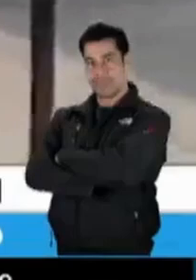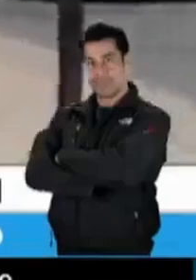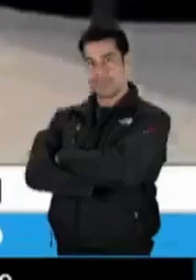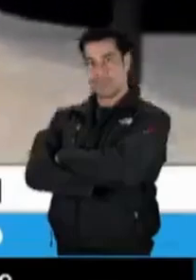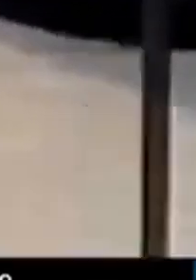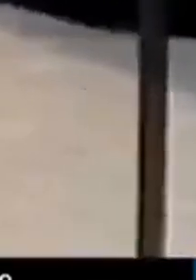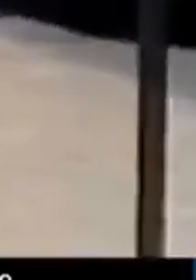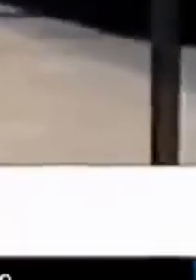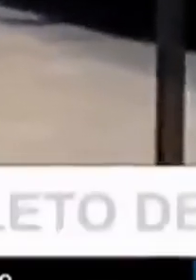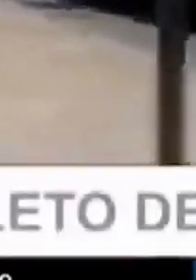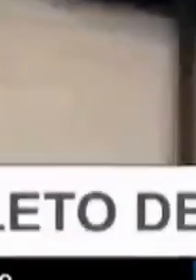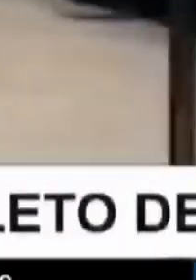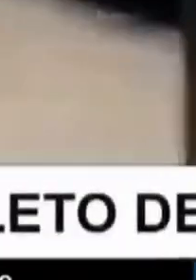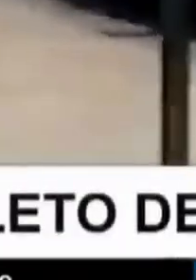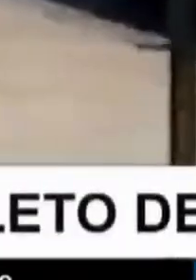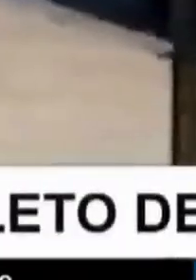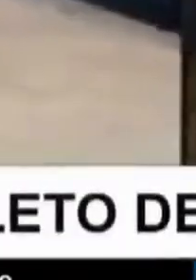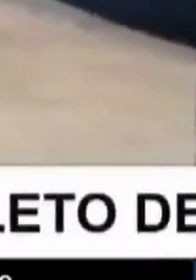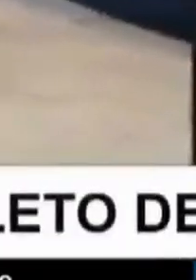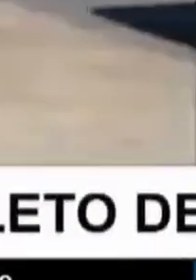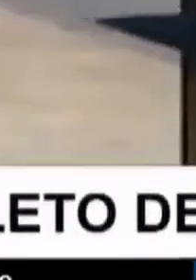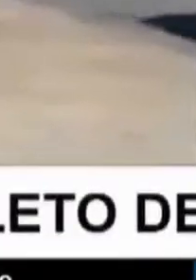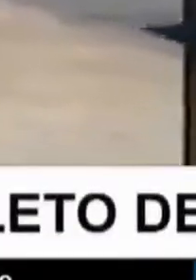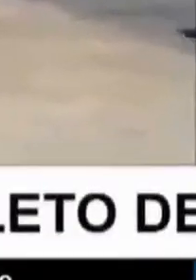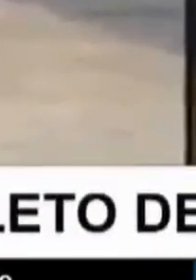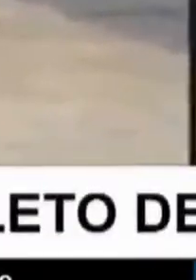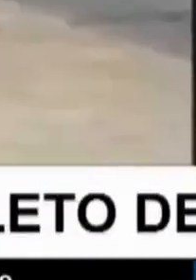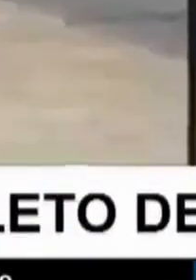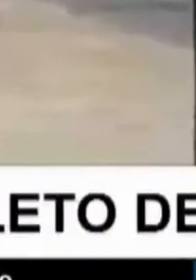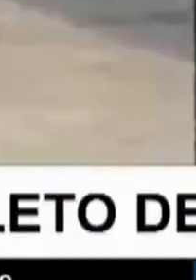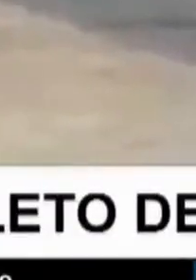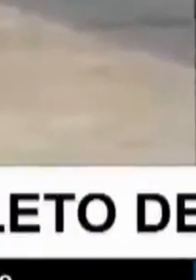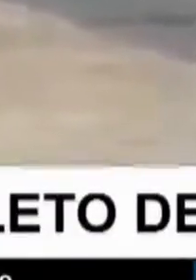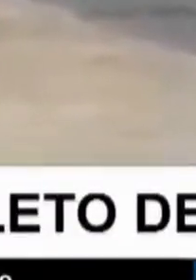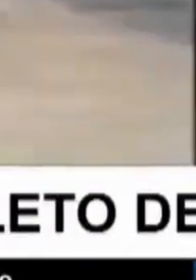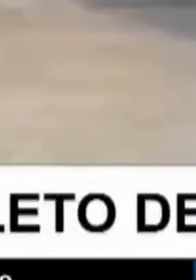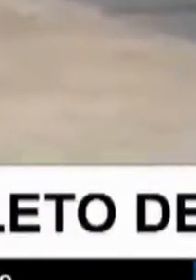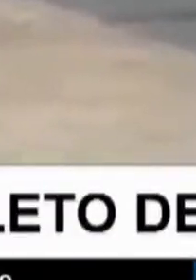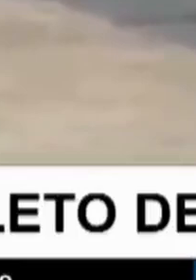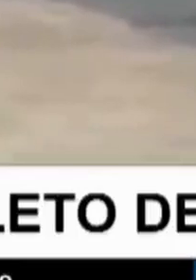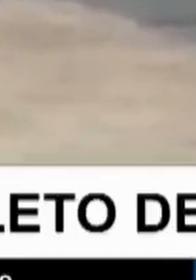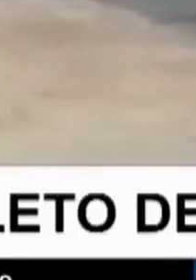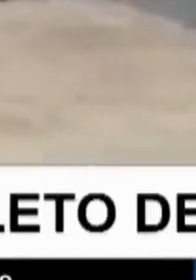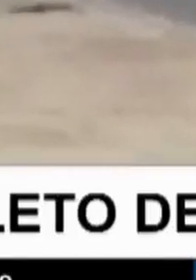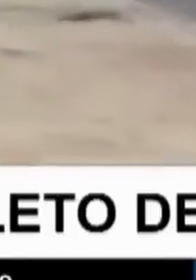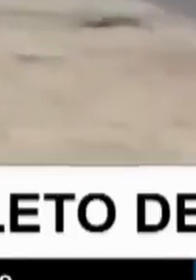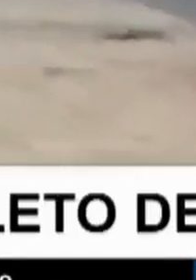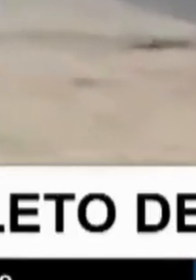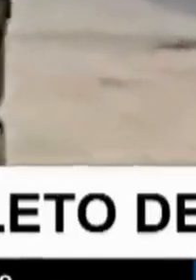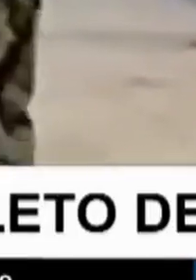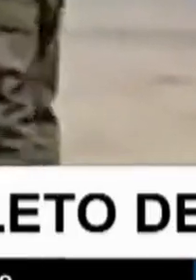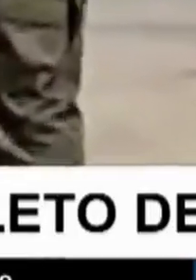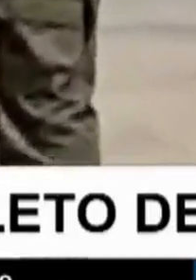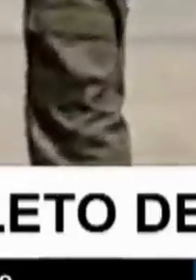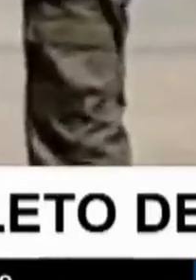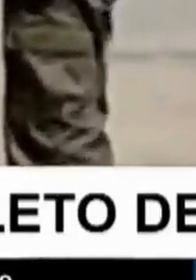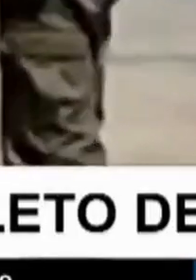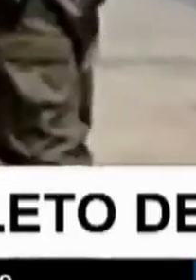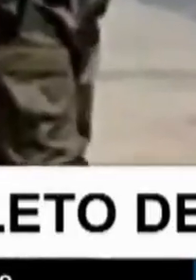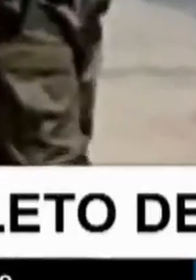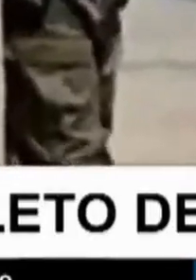las balaceras, ya esto es habitual, pues, o sea, puede ser un día domingo, un día lunes, un día martes, un día miércoles, un día miércoles. ¿Qué se habrán